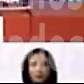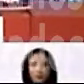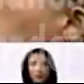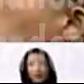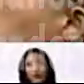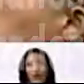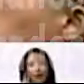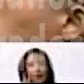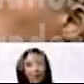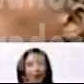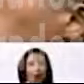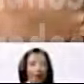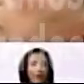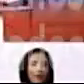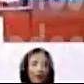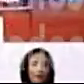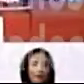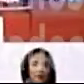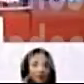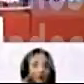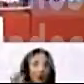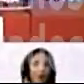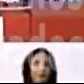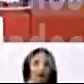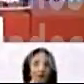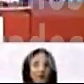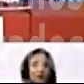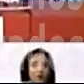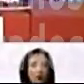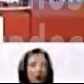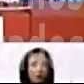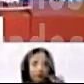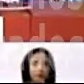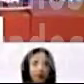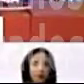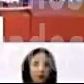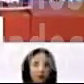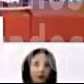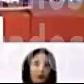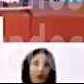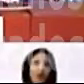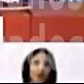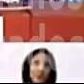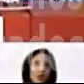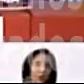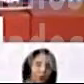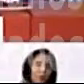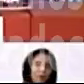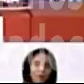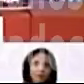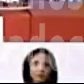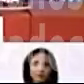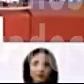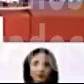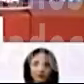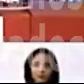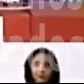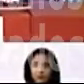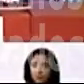golpe. Pero lo fallé. Fue que no lo hice. Sí lo